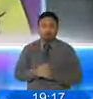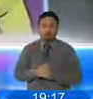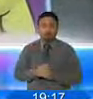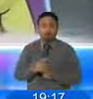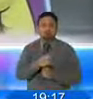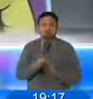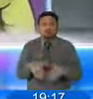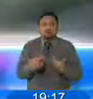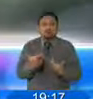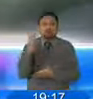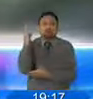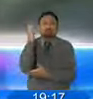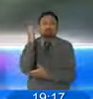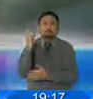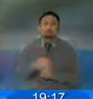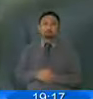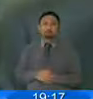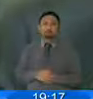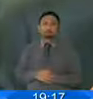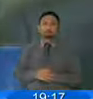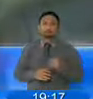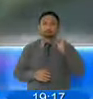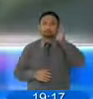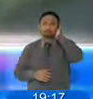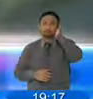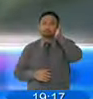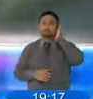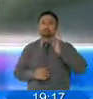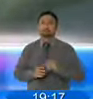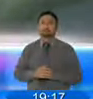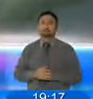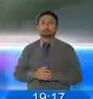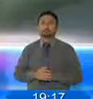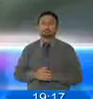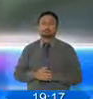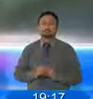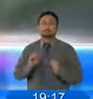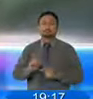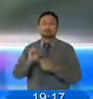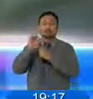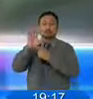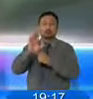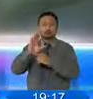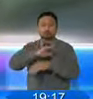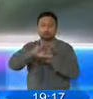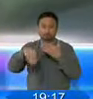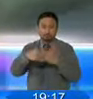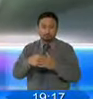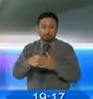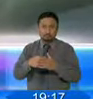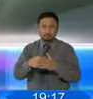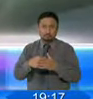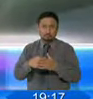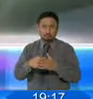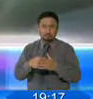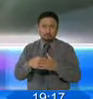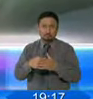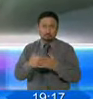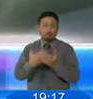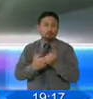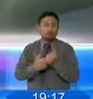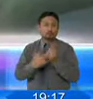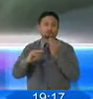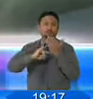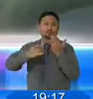consiste esta alerta la proyección o difusión mediática por todos y cada uno de los de los recursos